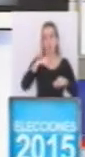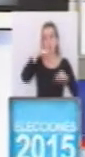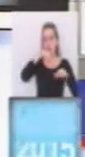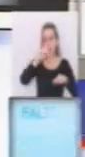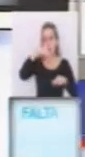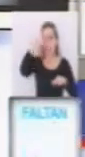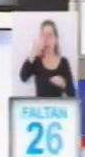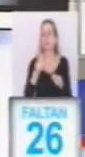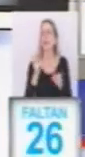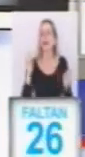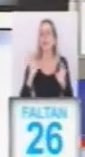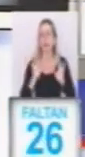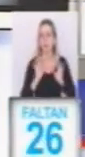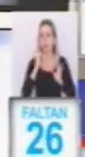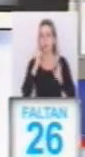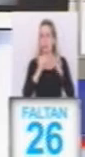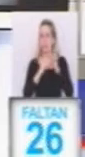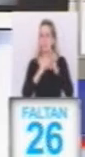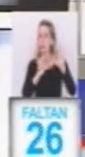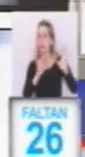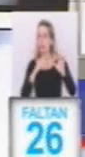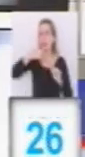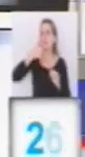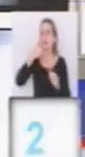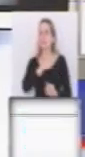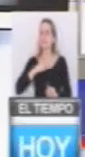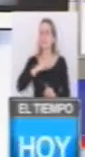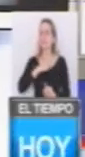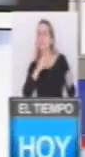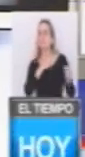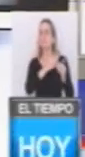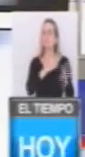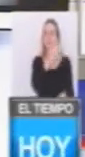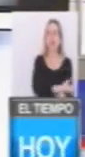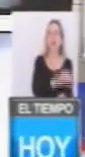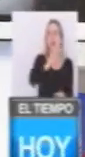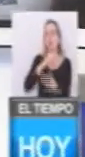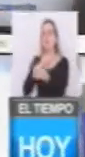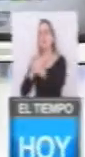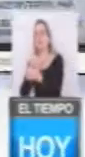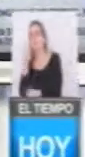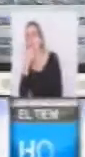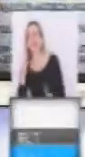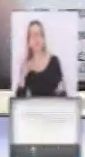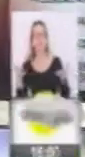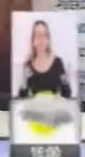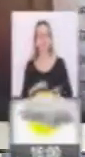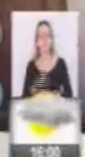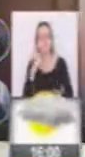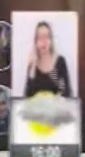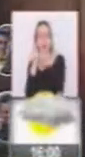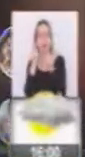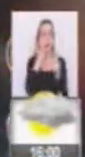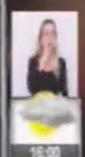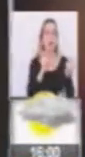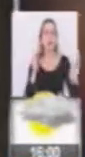Podría decir eso. Igual me parece que hay algo que tenemos que destacar, Antonio, que la gente no... Claro, no... eso te iba a decir. ¿Qué puede decir? Porque ahí corres